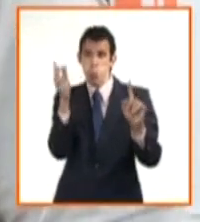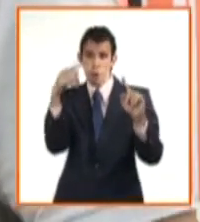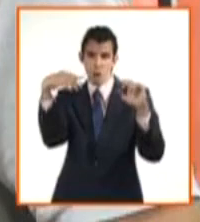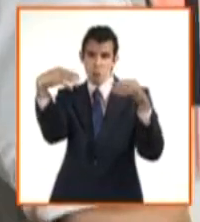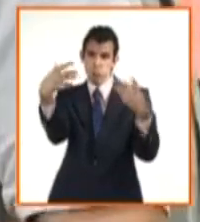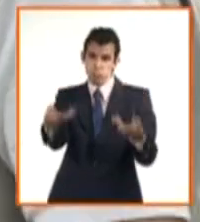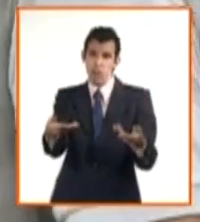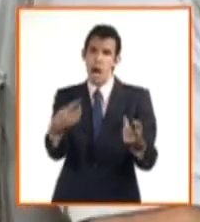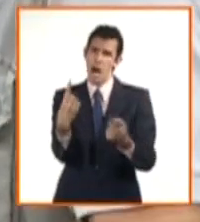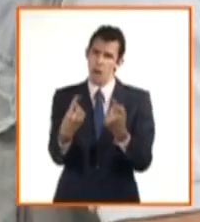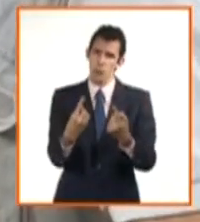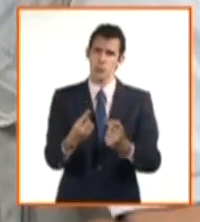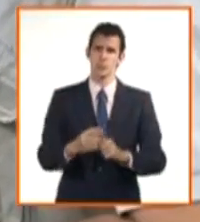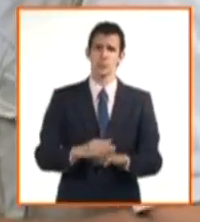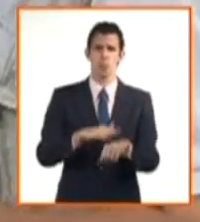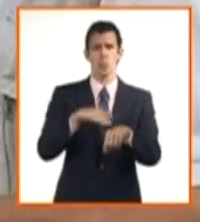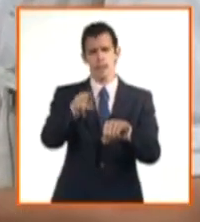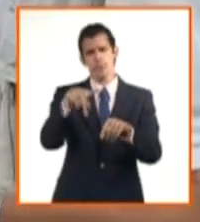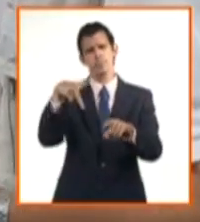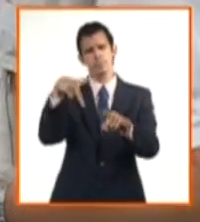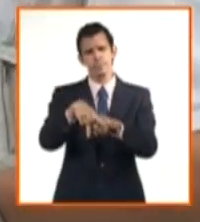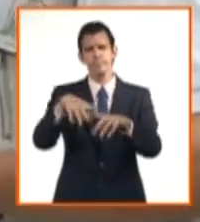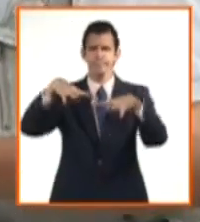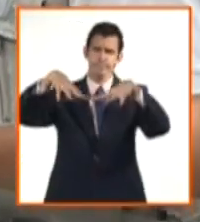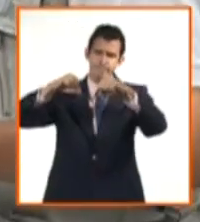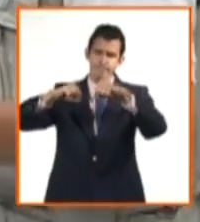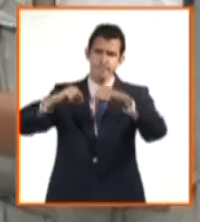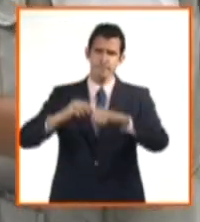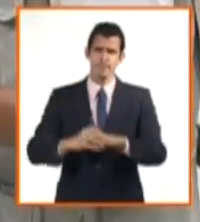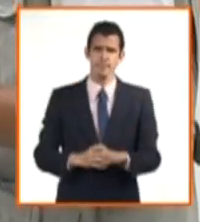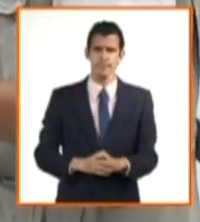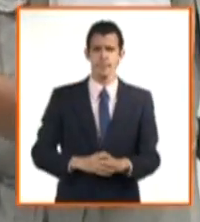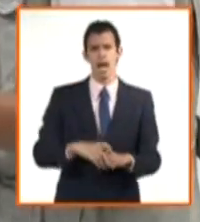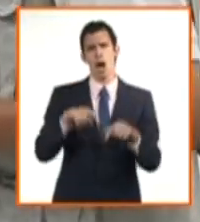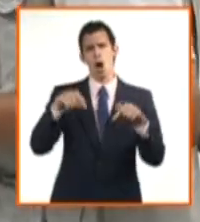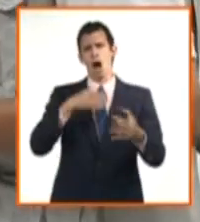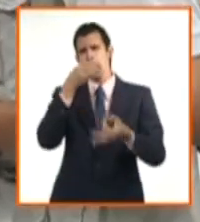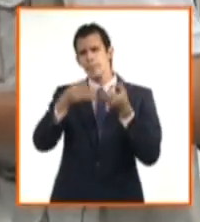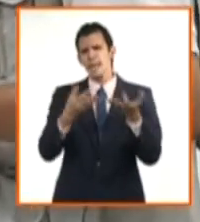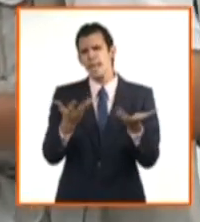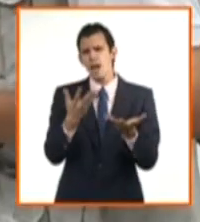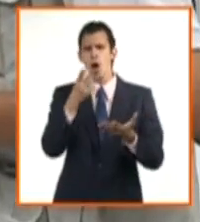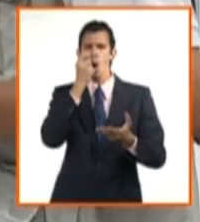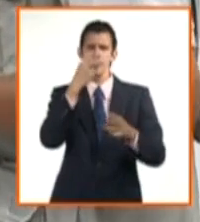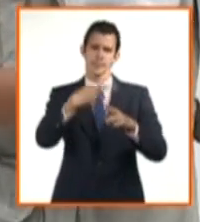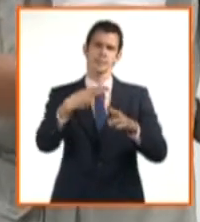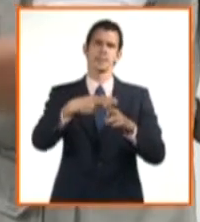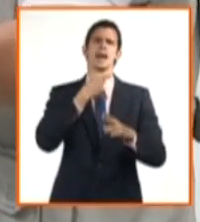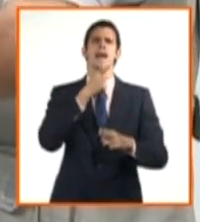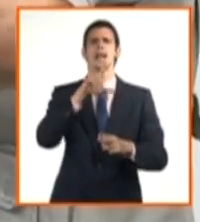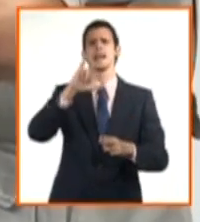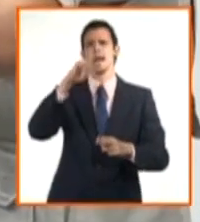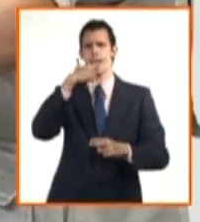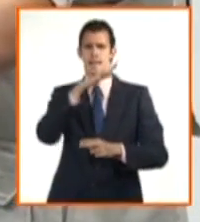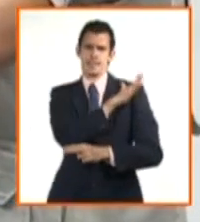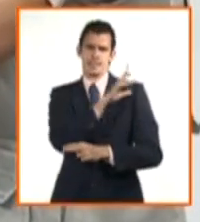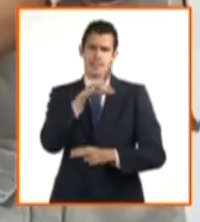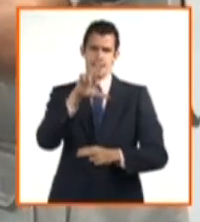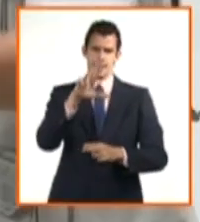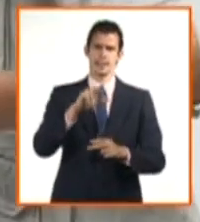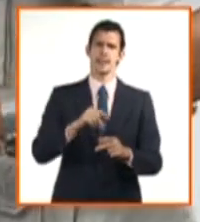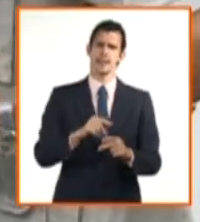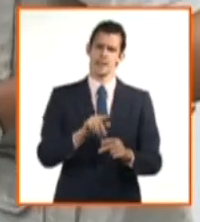noches al ya estar bienvenidos a esta emisión de la mesa redonda cuál es la principal afectación que tienen en estos momentos en las